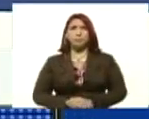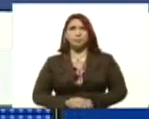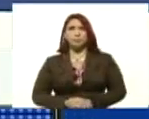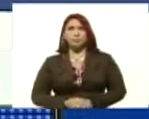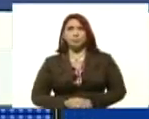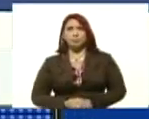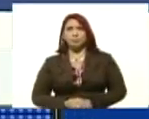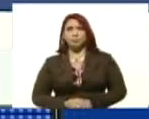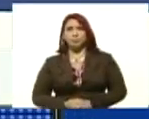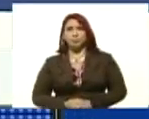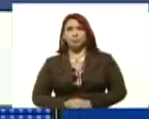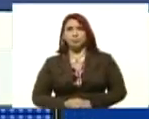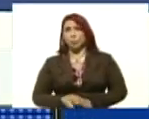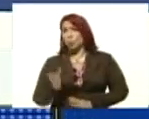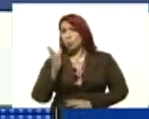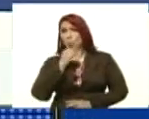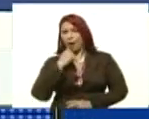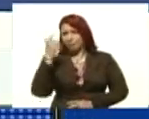burócrata e ineficaz,